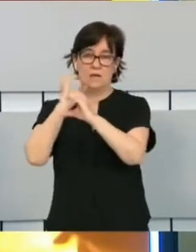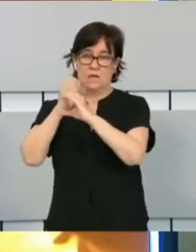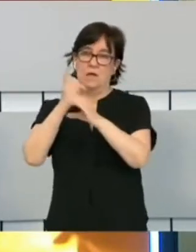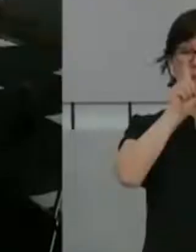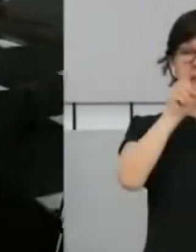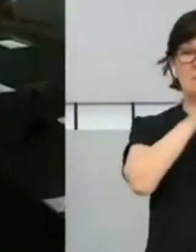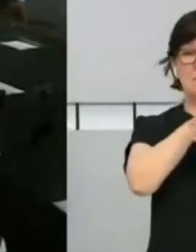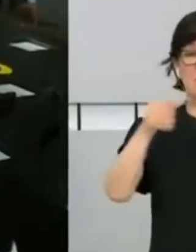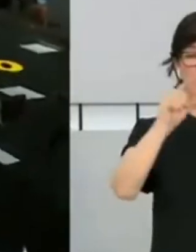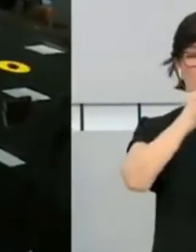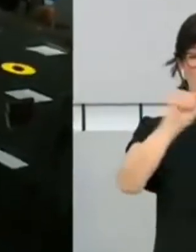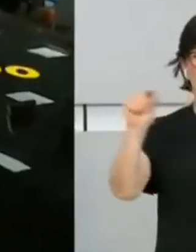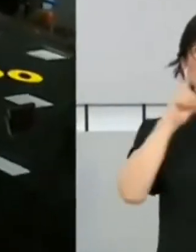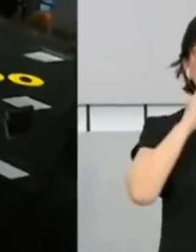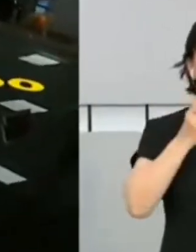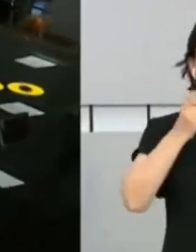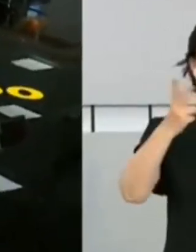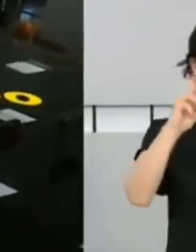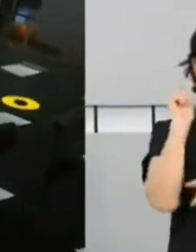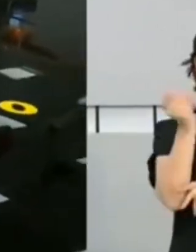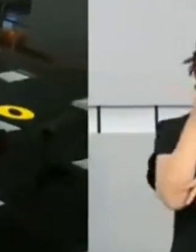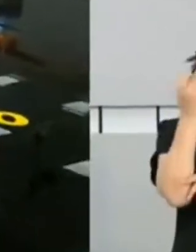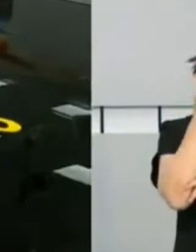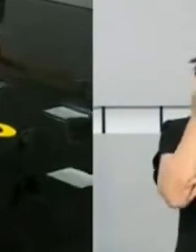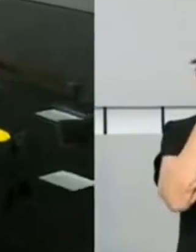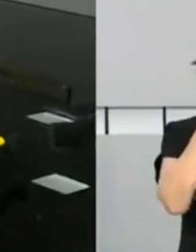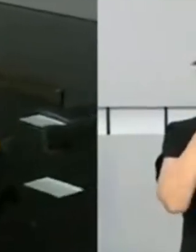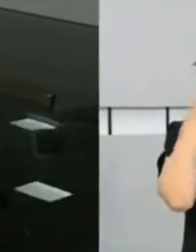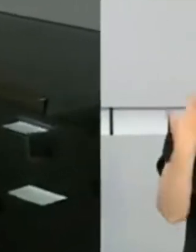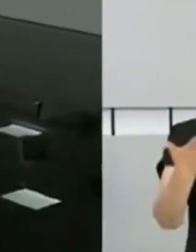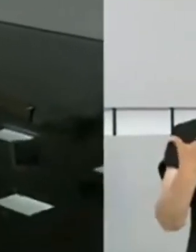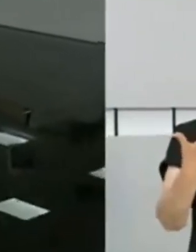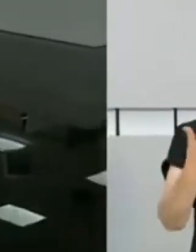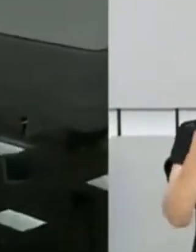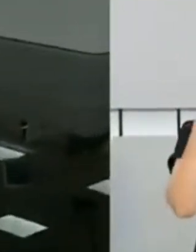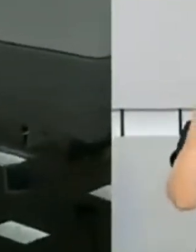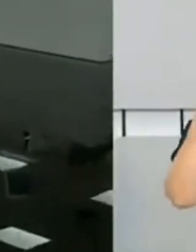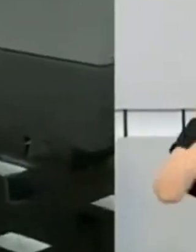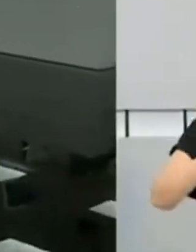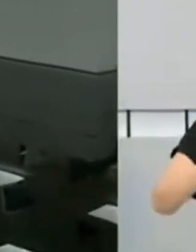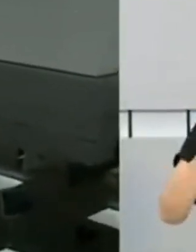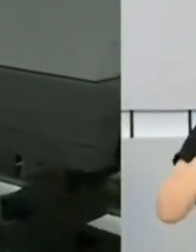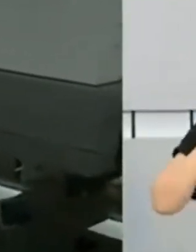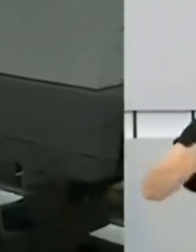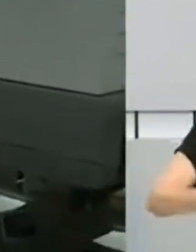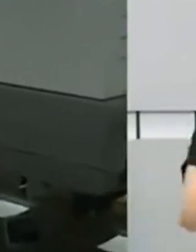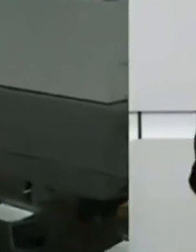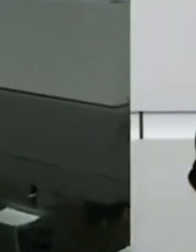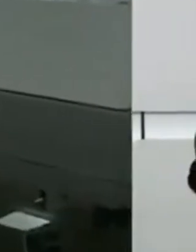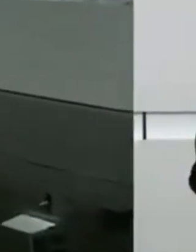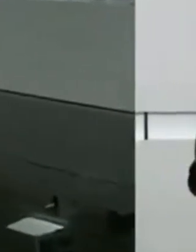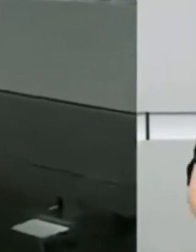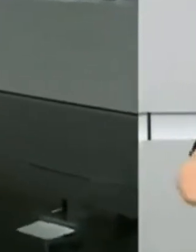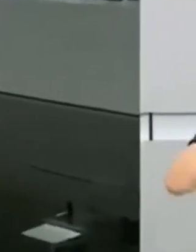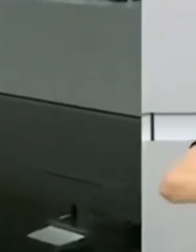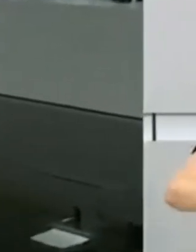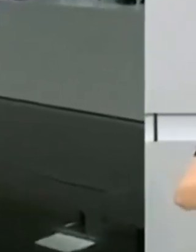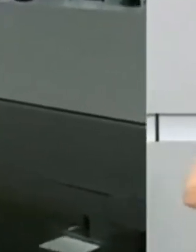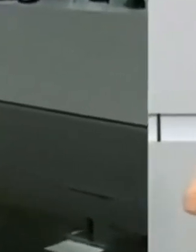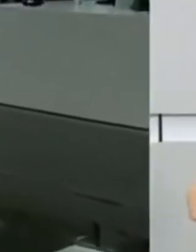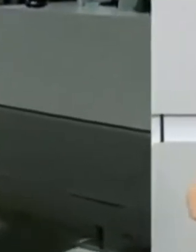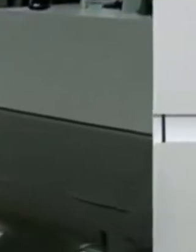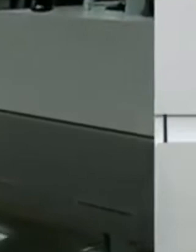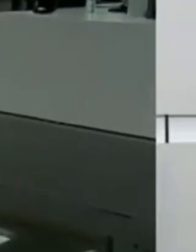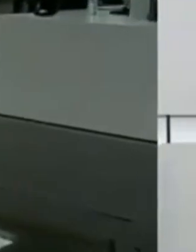bomberos. Ya sí, es una cifra récord cuando se cumplen 6 meses del arranque de la vacunación. A día de hoy ya